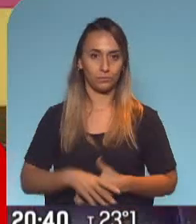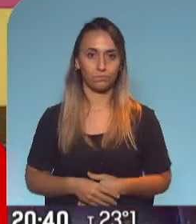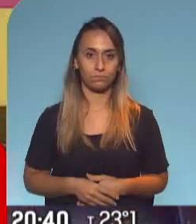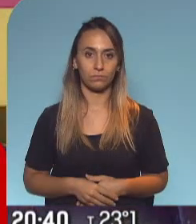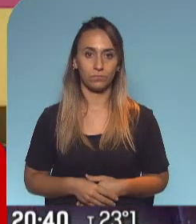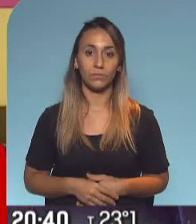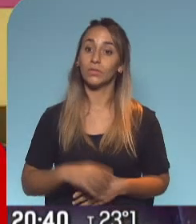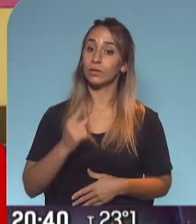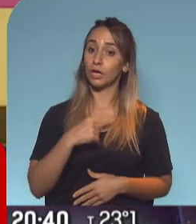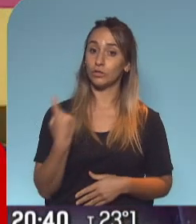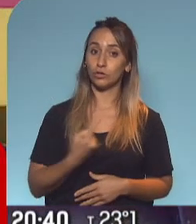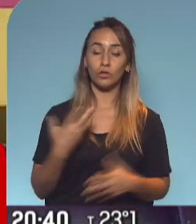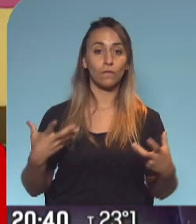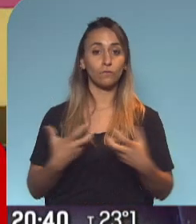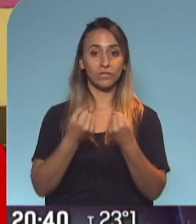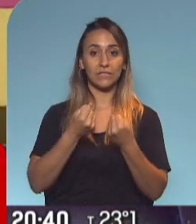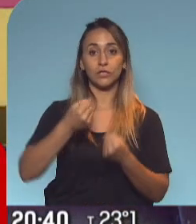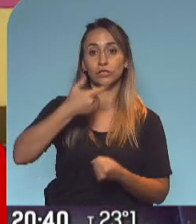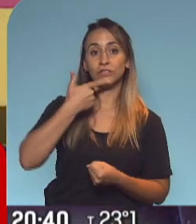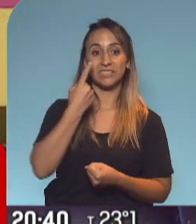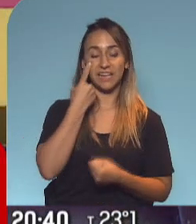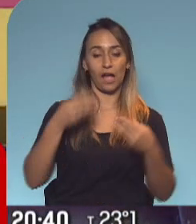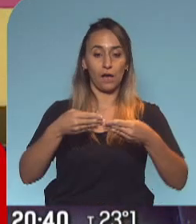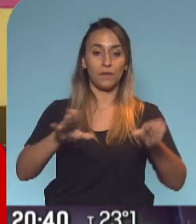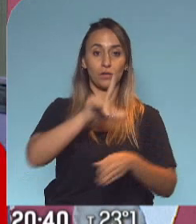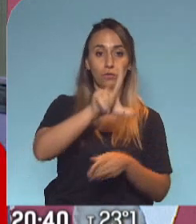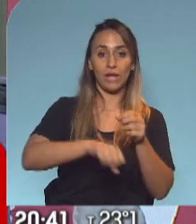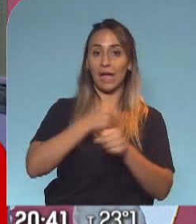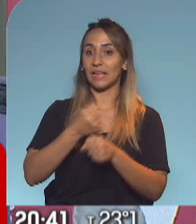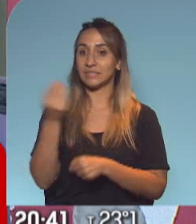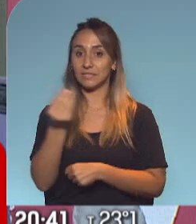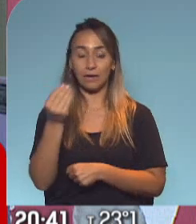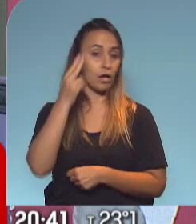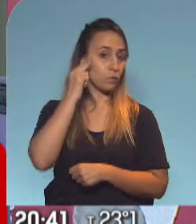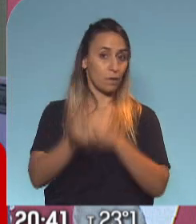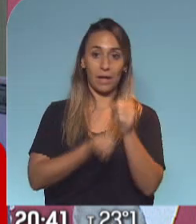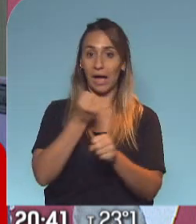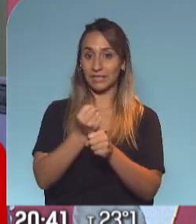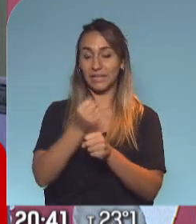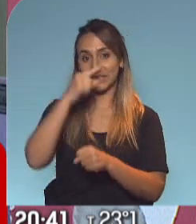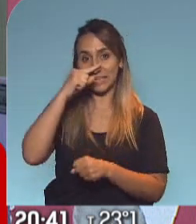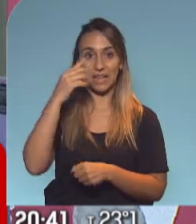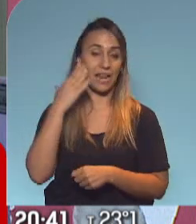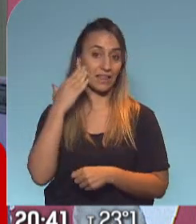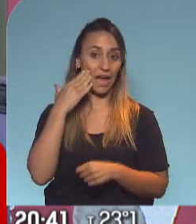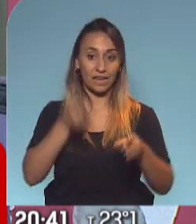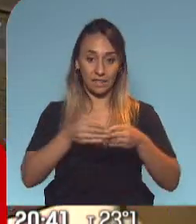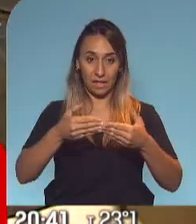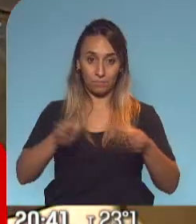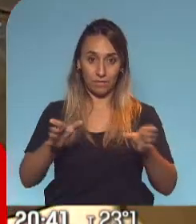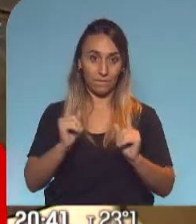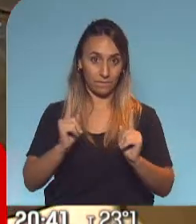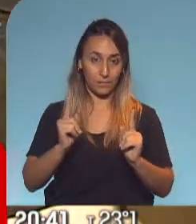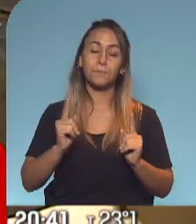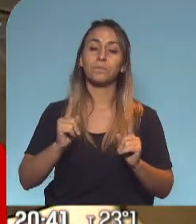bueno nosotros en la fundación estamos abiertos el lunes a sábados de 9 a 19 esta semana